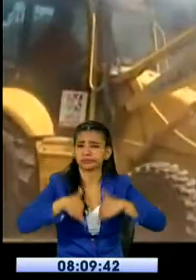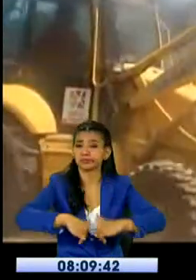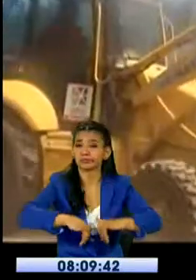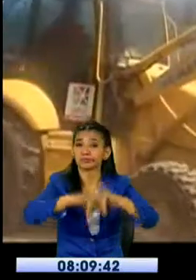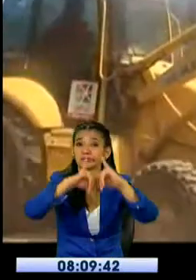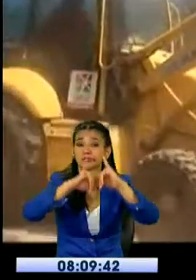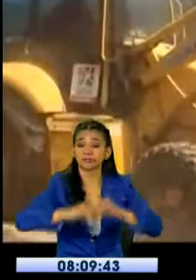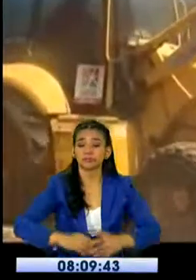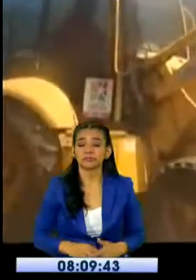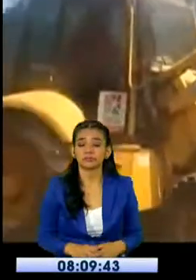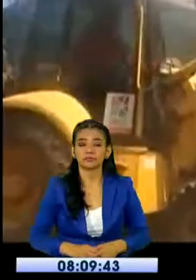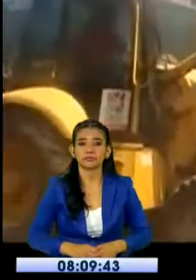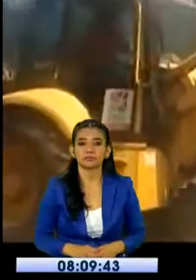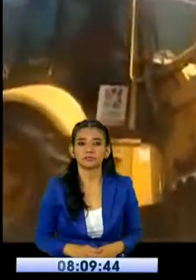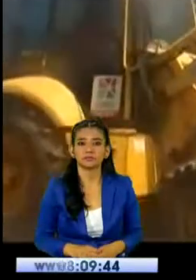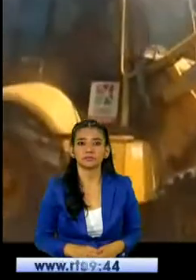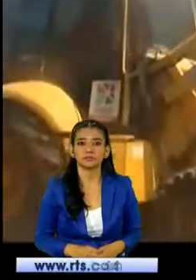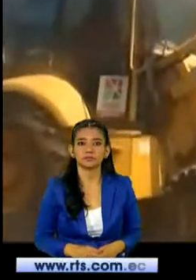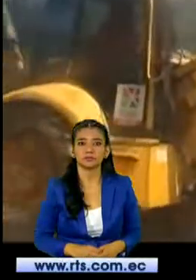semana.